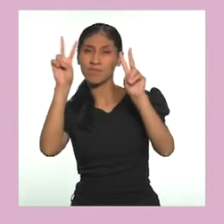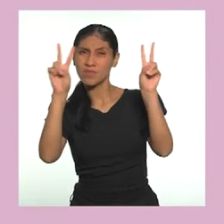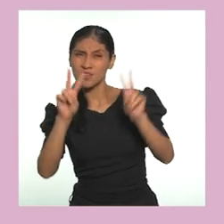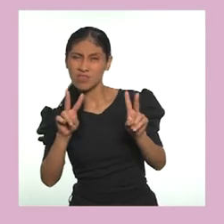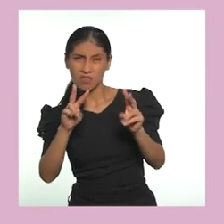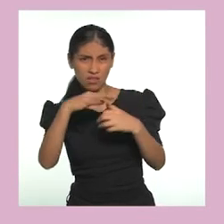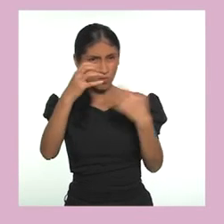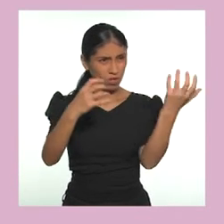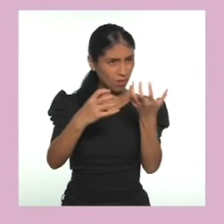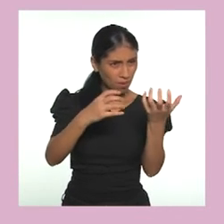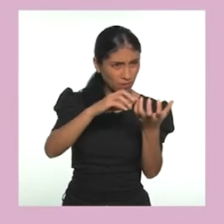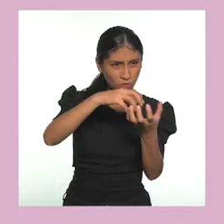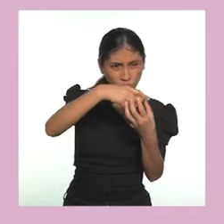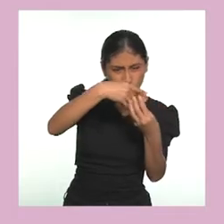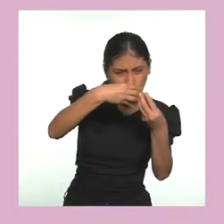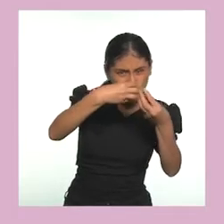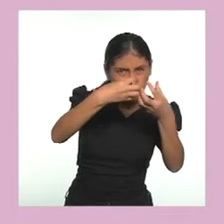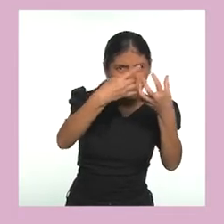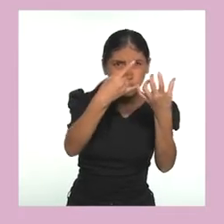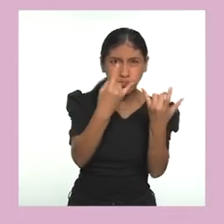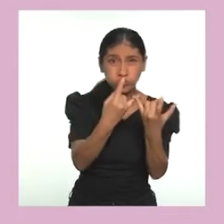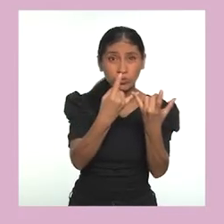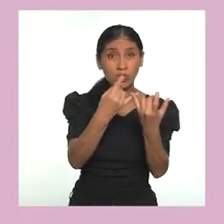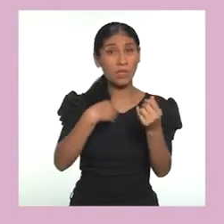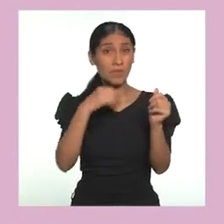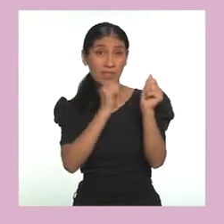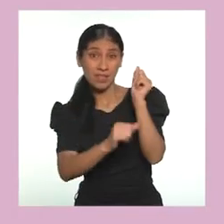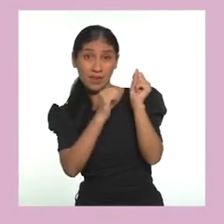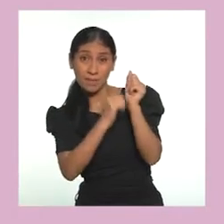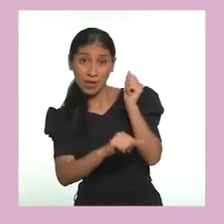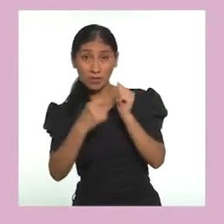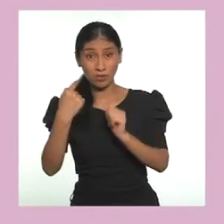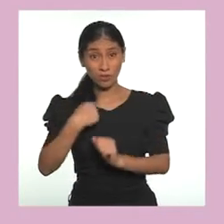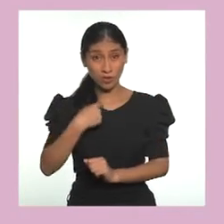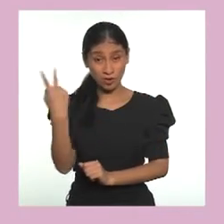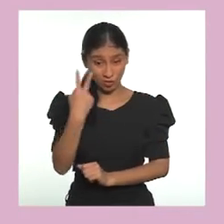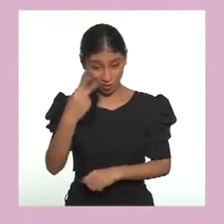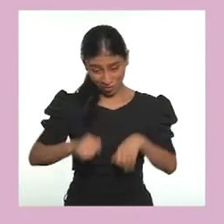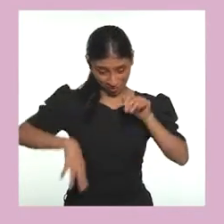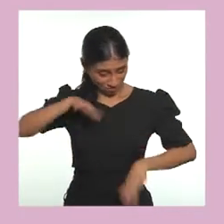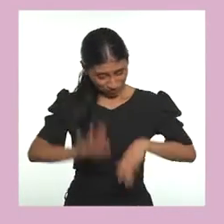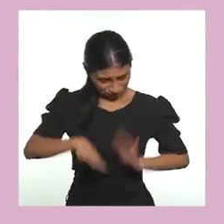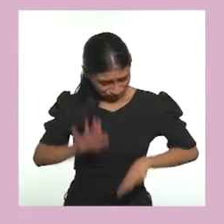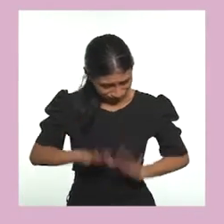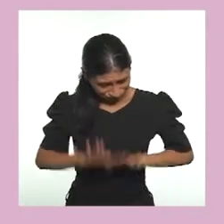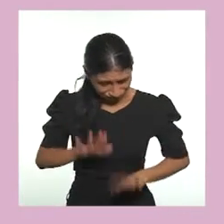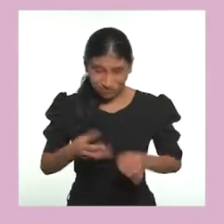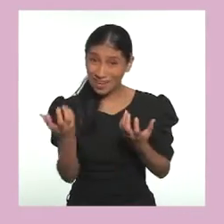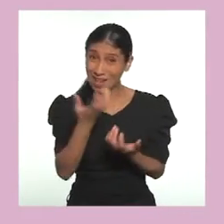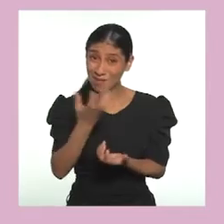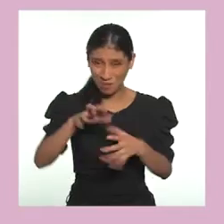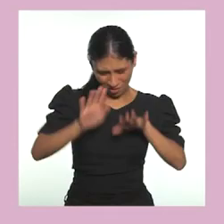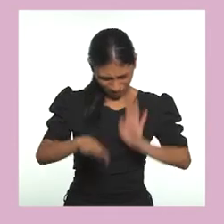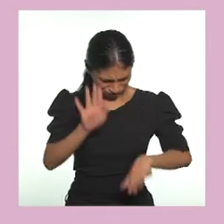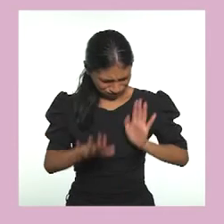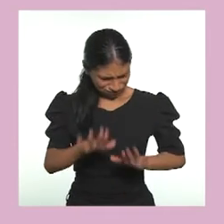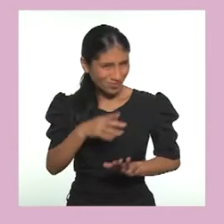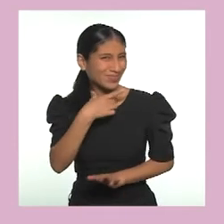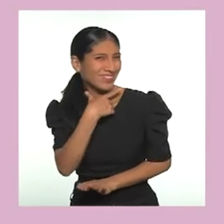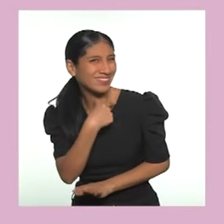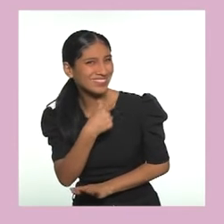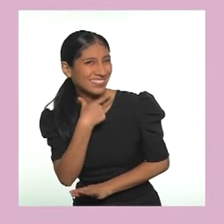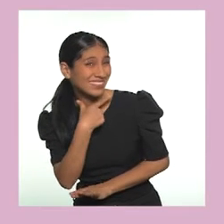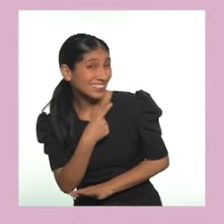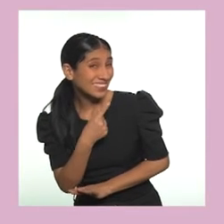derretía. Entonces mis hermanos y yo íbamos corriendo y pisábamos las papas. Nos